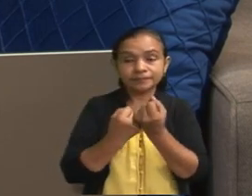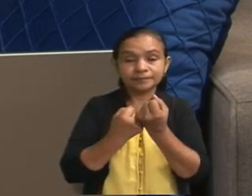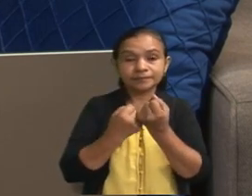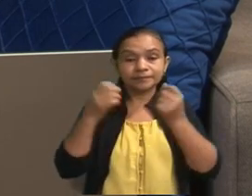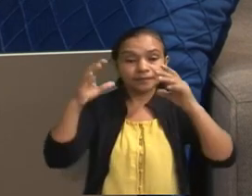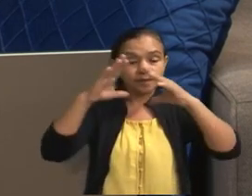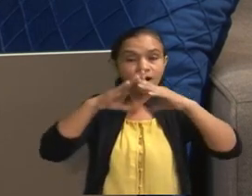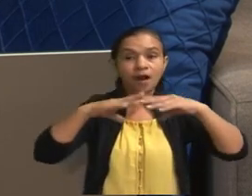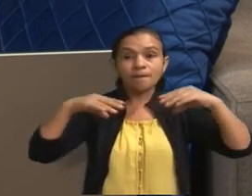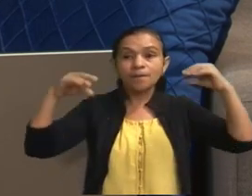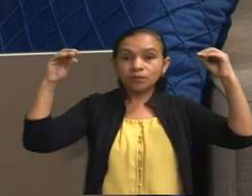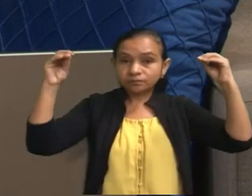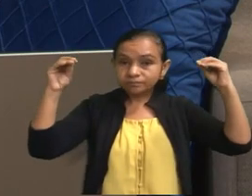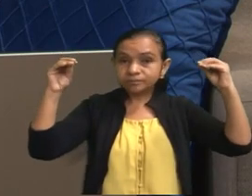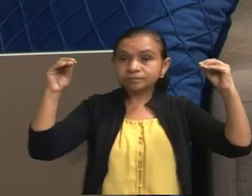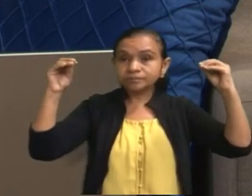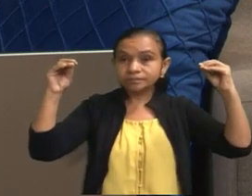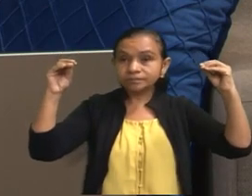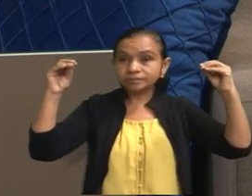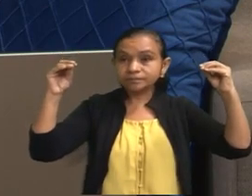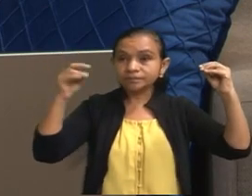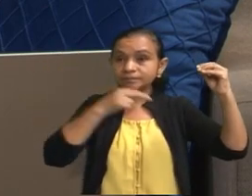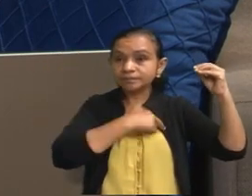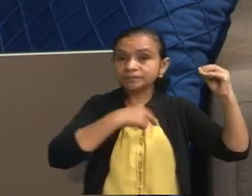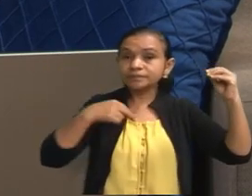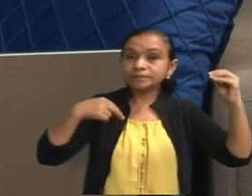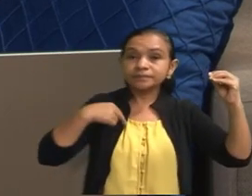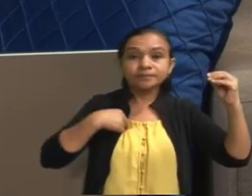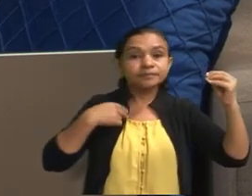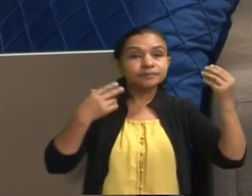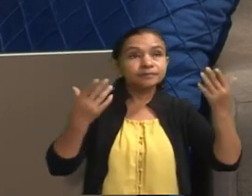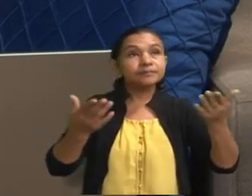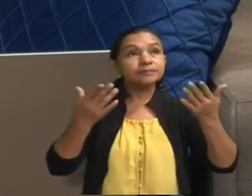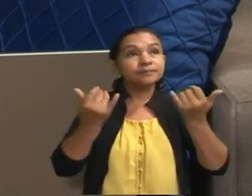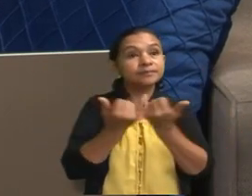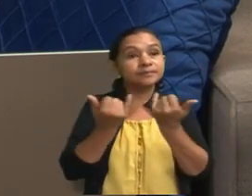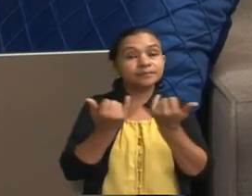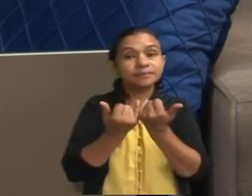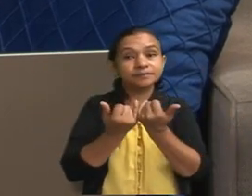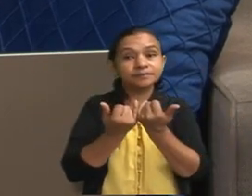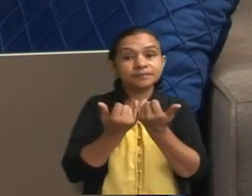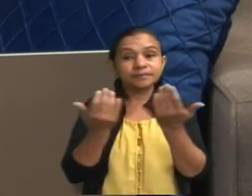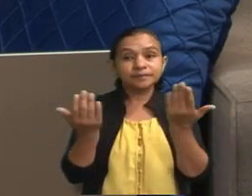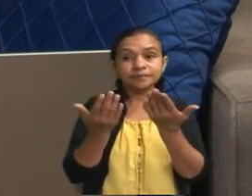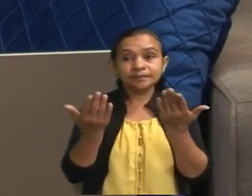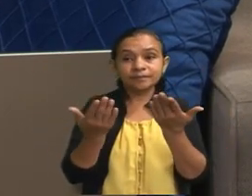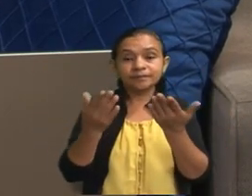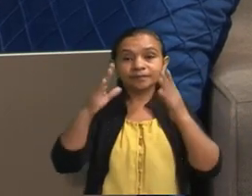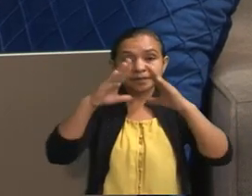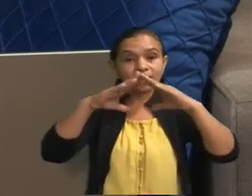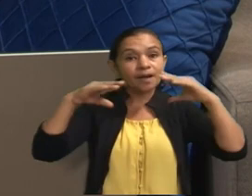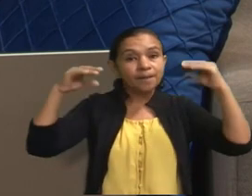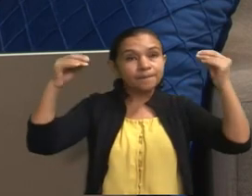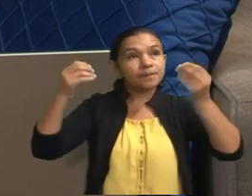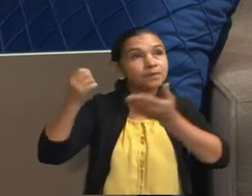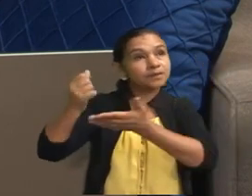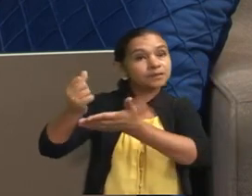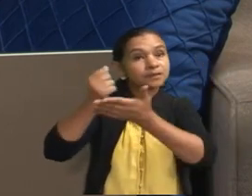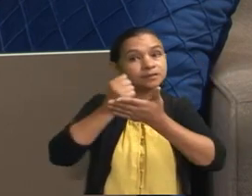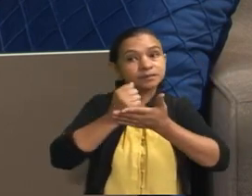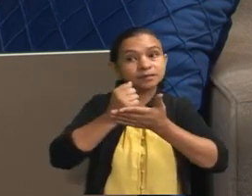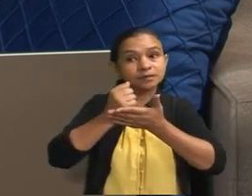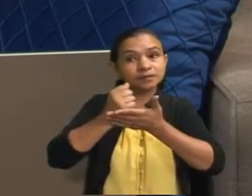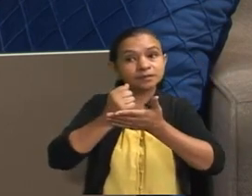Japón. Entonces tuvimos la ayuda de la Agencia de Cooperación del Japón con